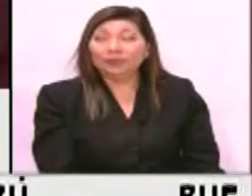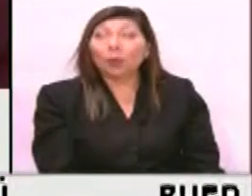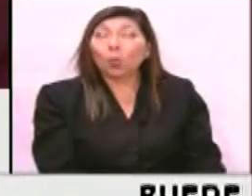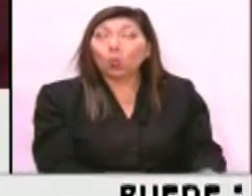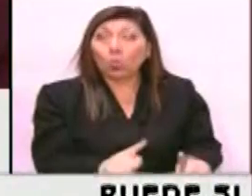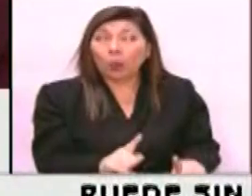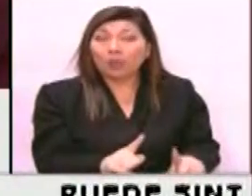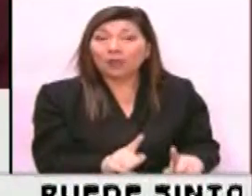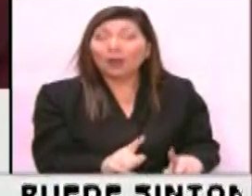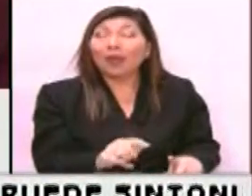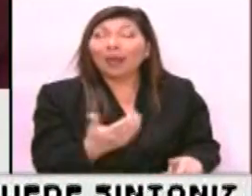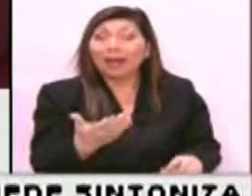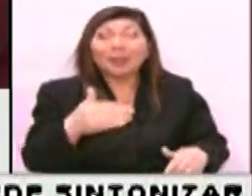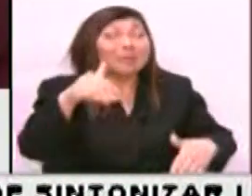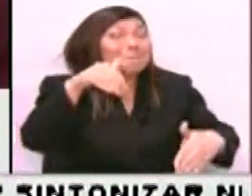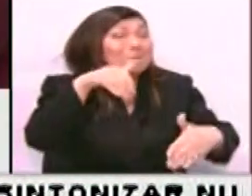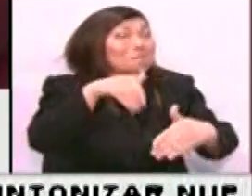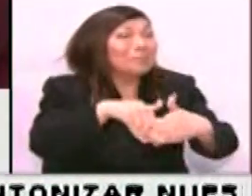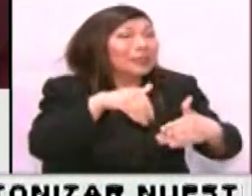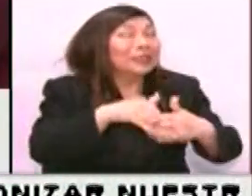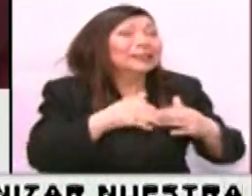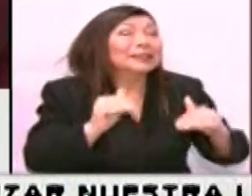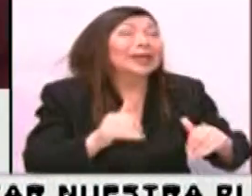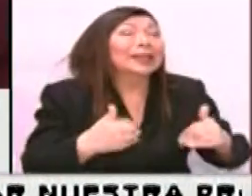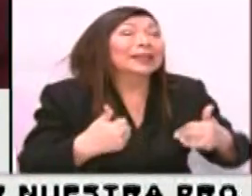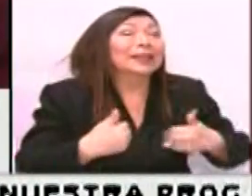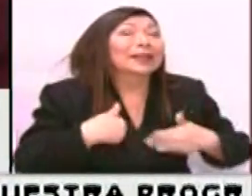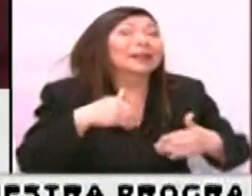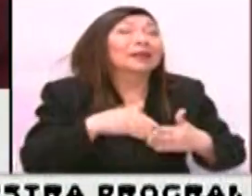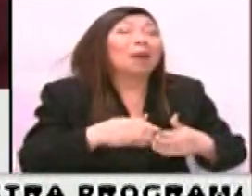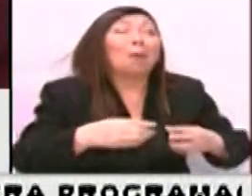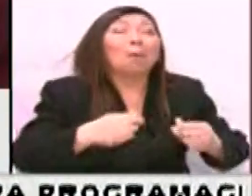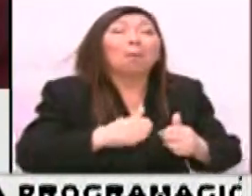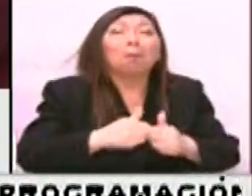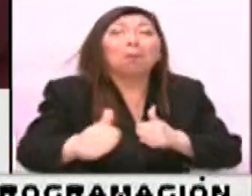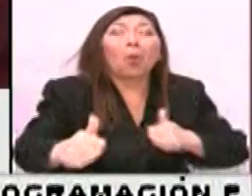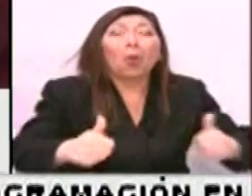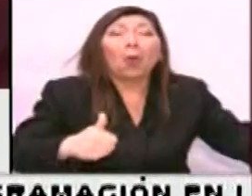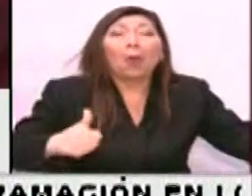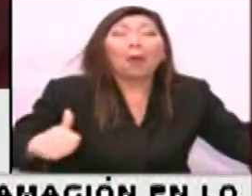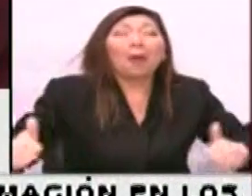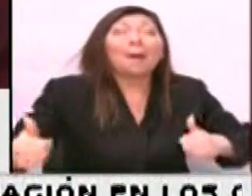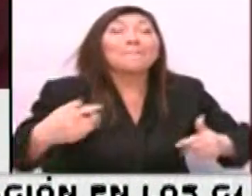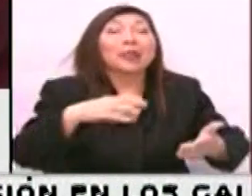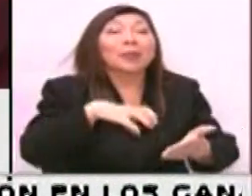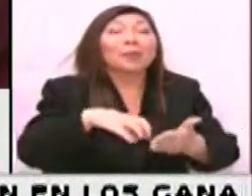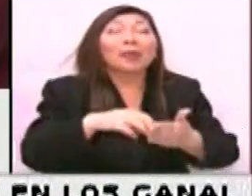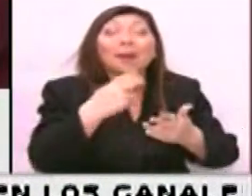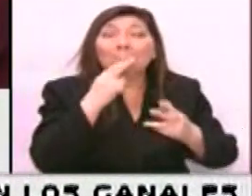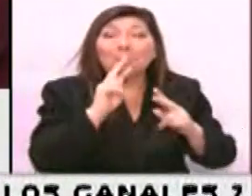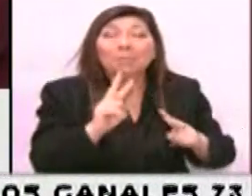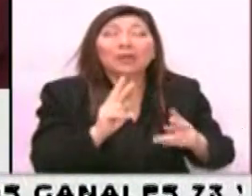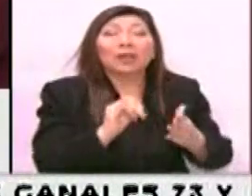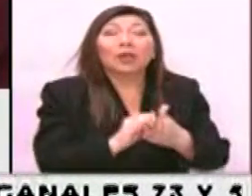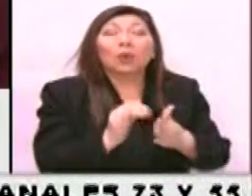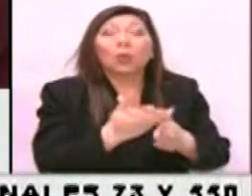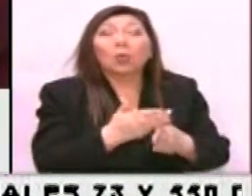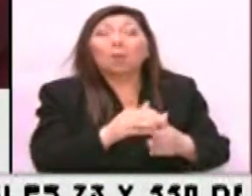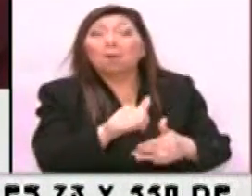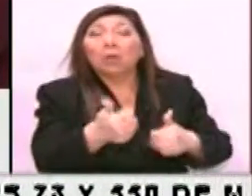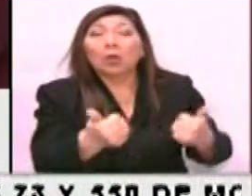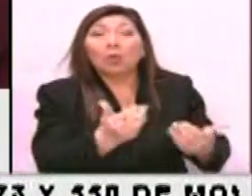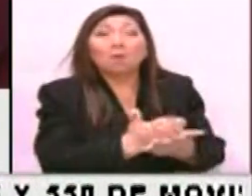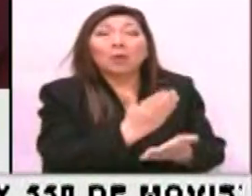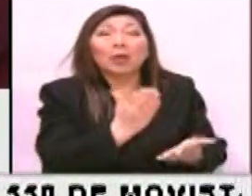cuando hay campaña, siempre se tienden los candidatos a distanciar unos de otros para que el pueblo distinga entre un caso y otro